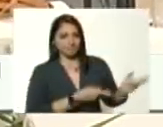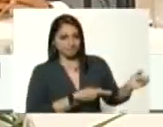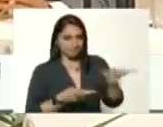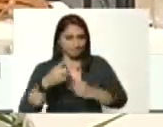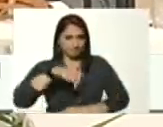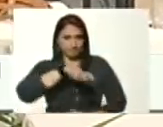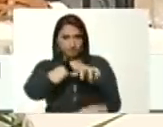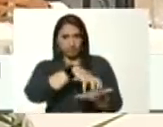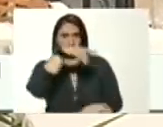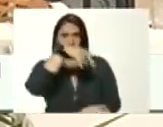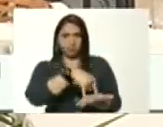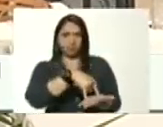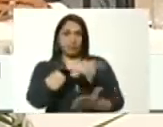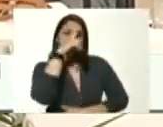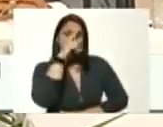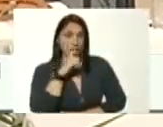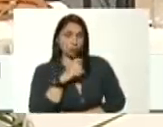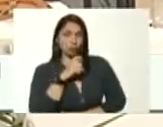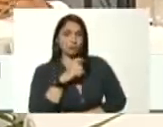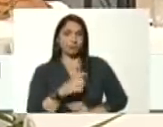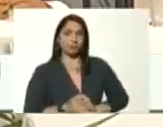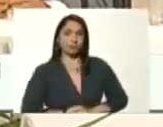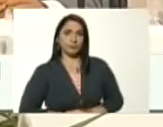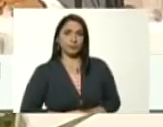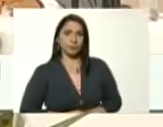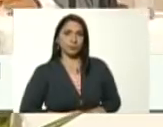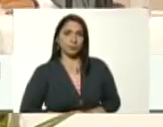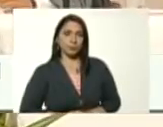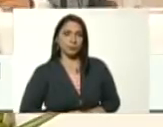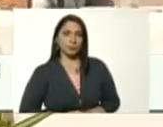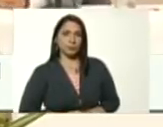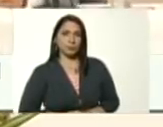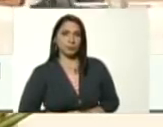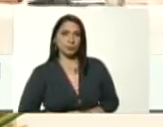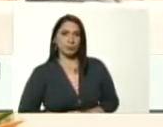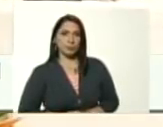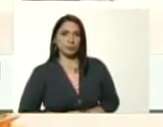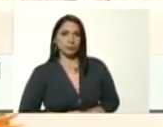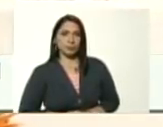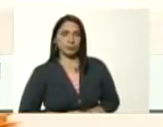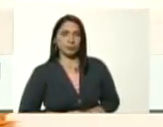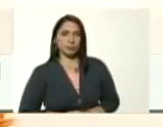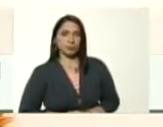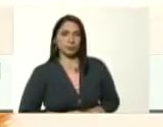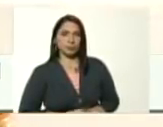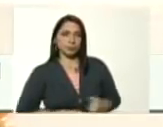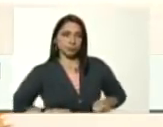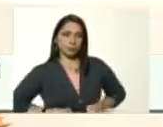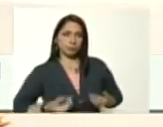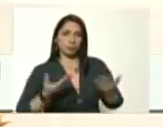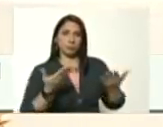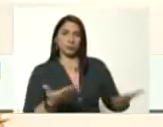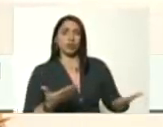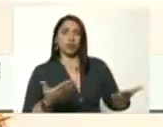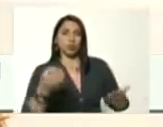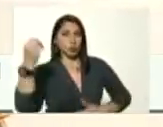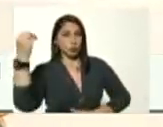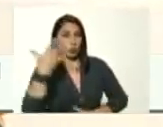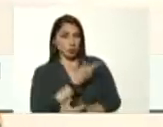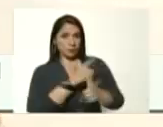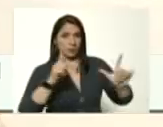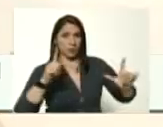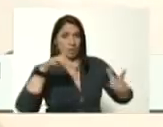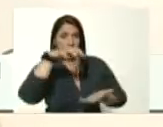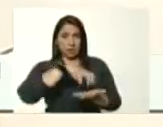en este año en que se derraman todos los rayos del sol de la libertad sobre el estado